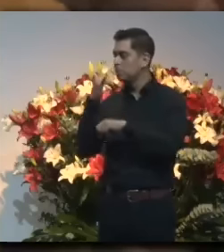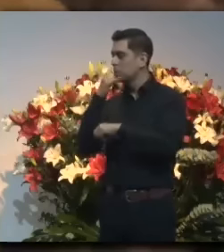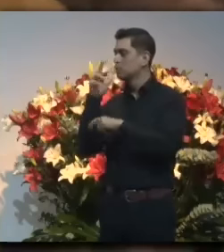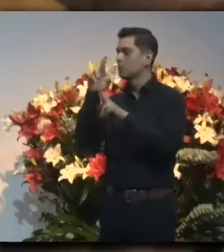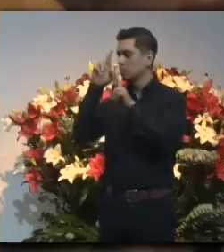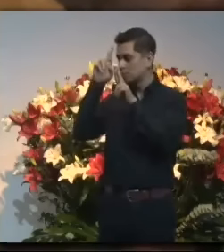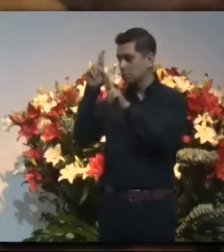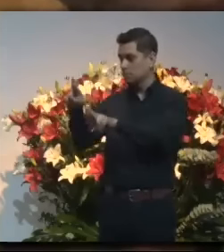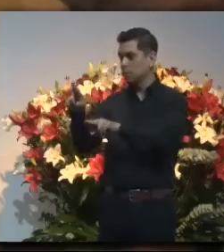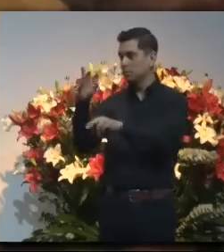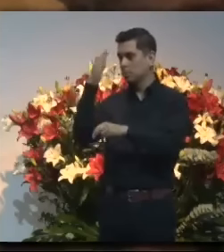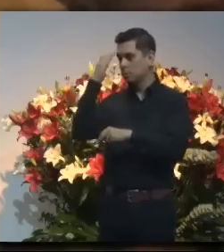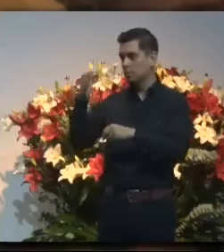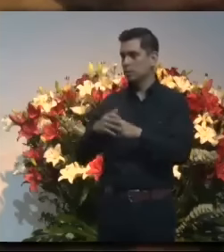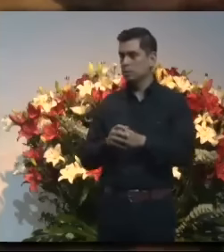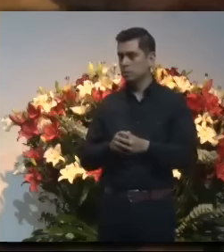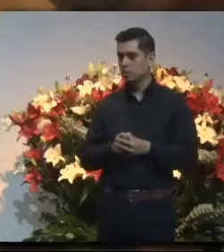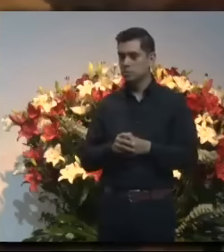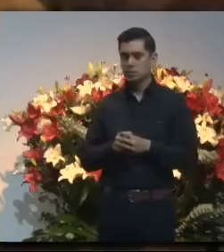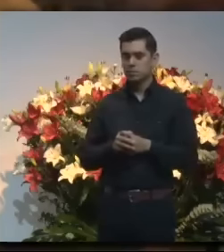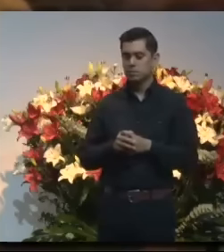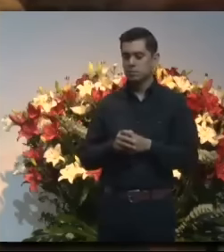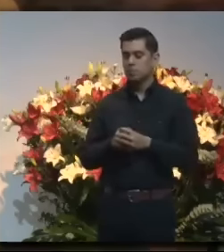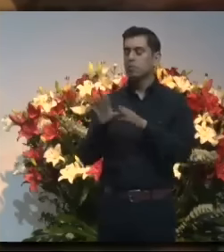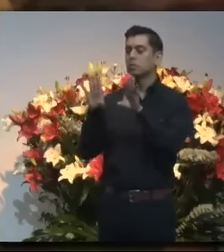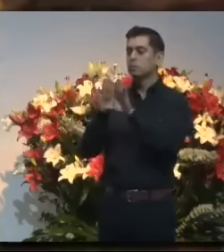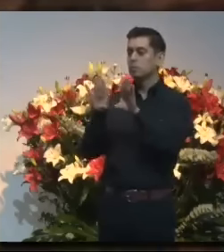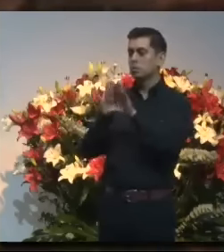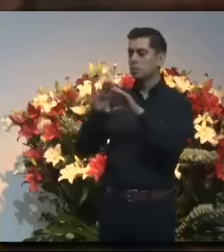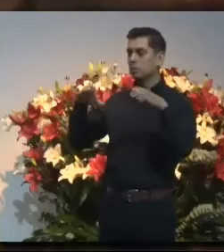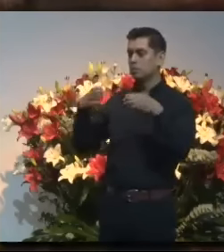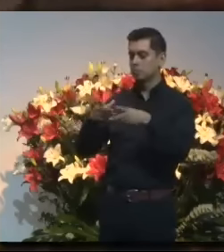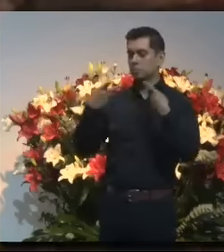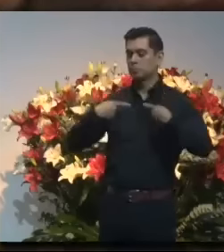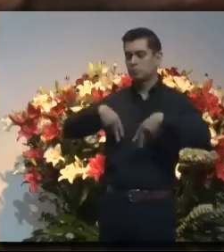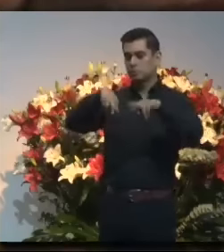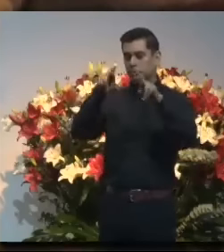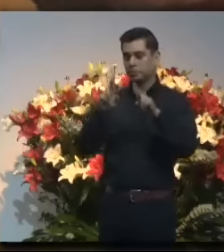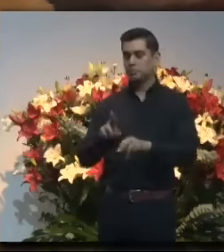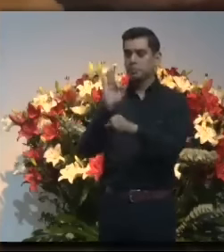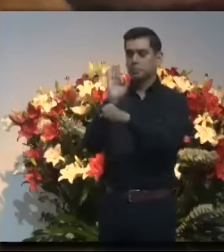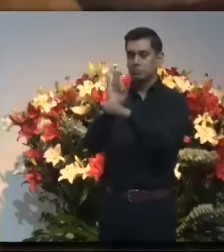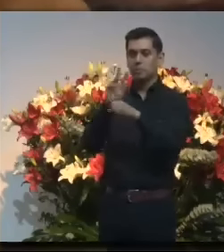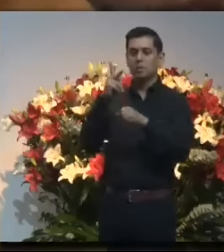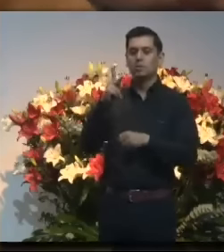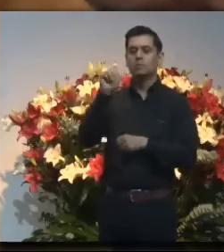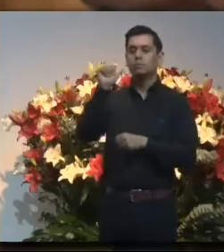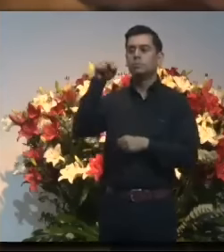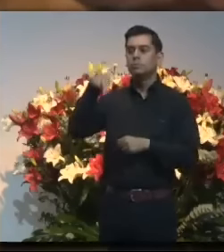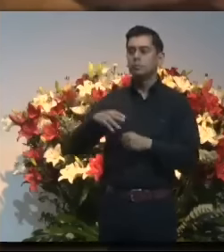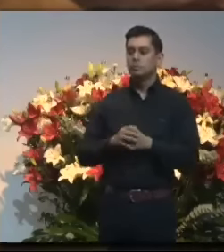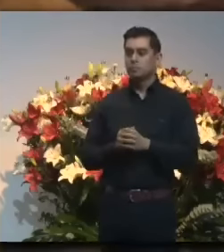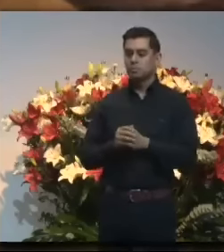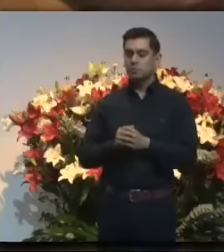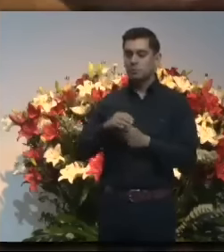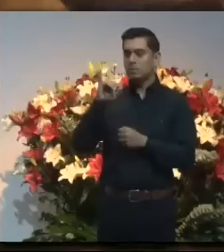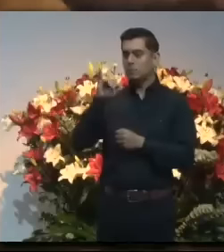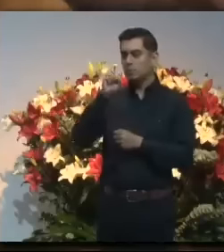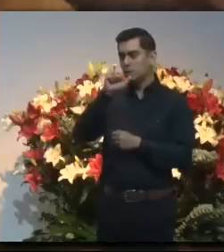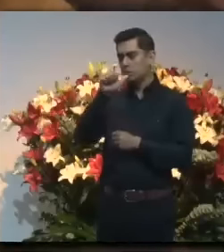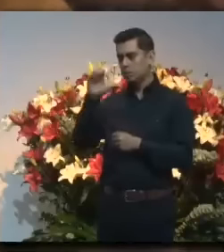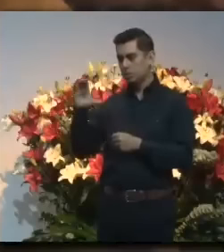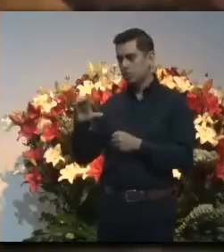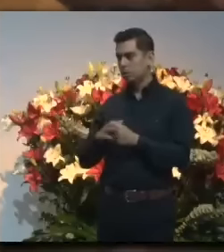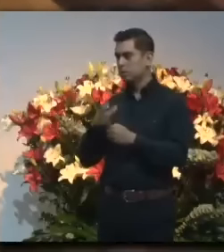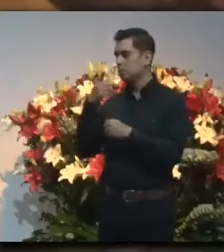abrir una agenda respecto al tema. ¿Esto cómo los posiciona a ustedes como representantes y defensores del PAN y de su supuesta modernización que tanto dicen